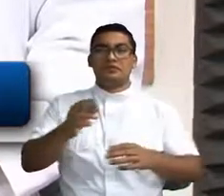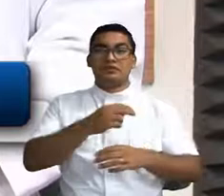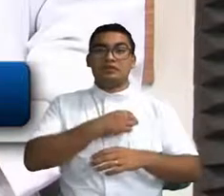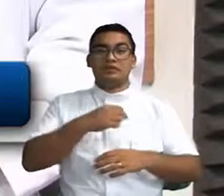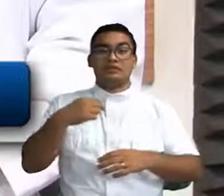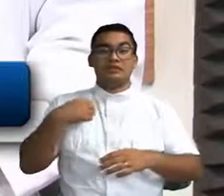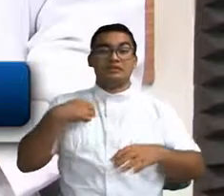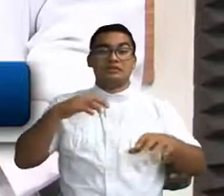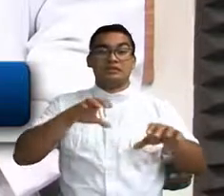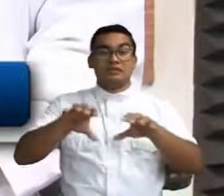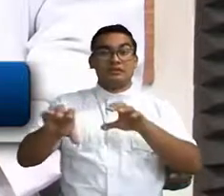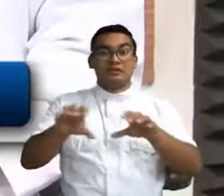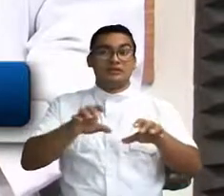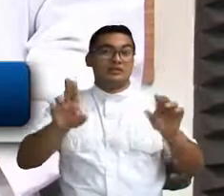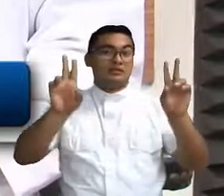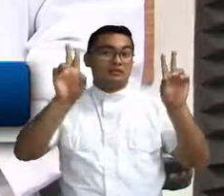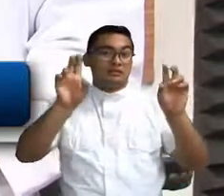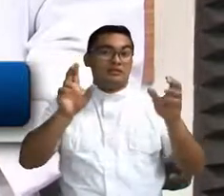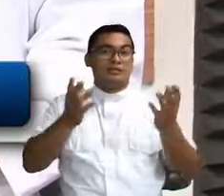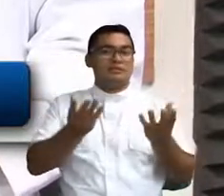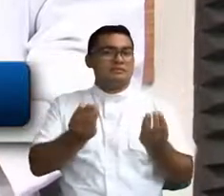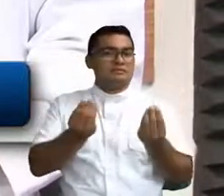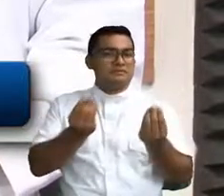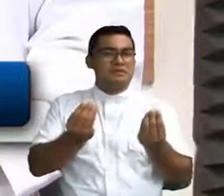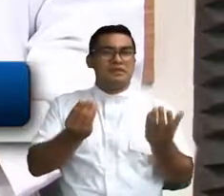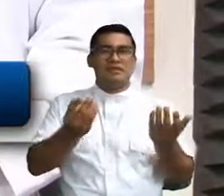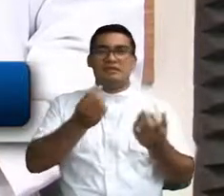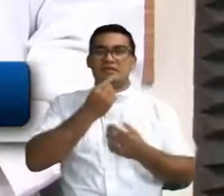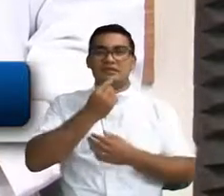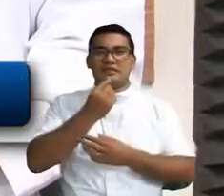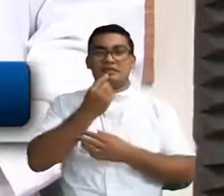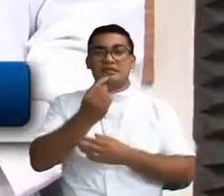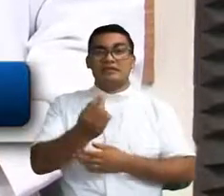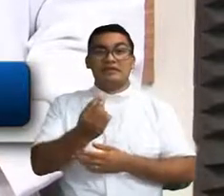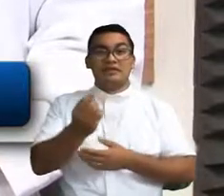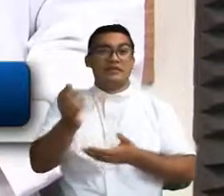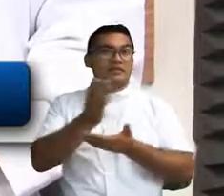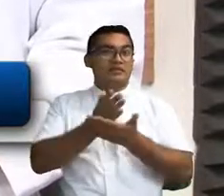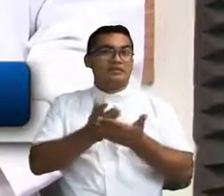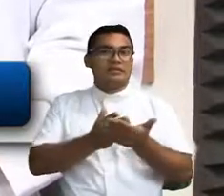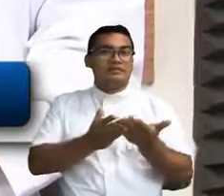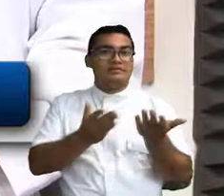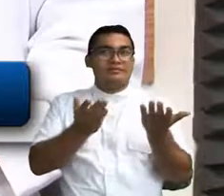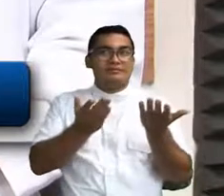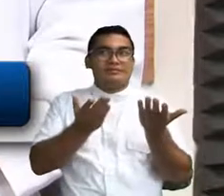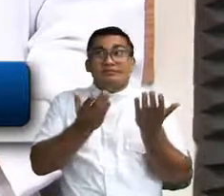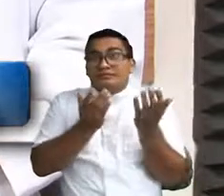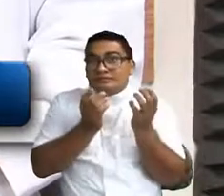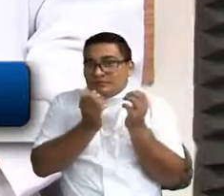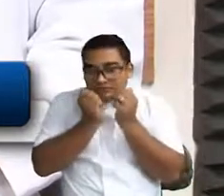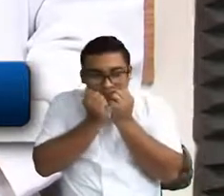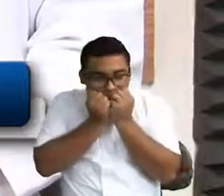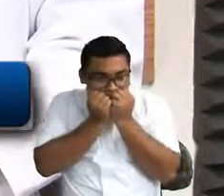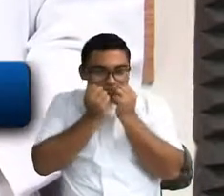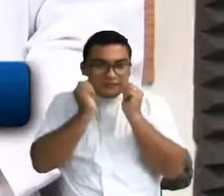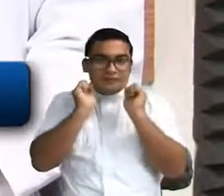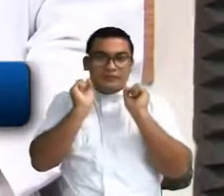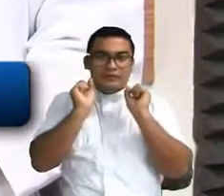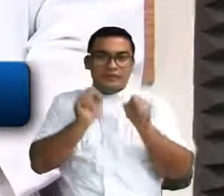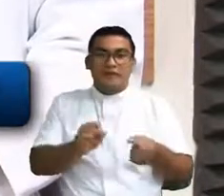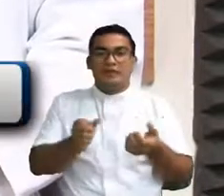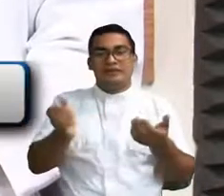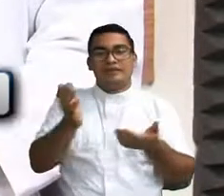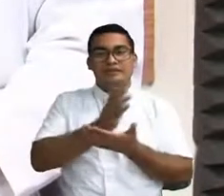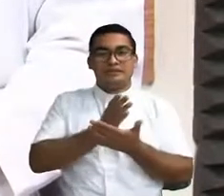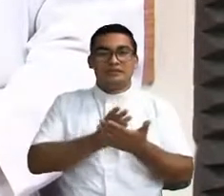sea relacionada al temor, a un miedo, alguna fobia, pueden generarnos este tipo de